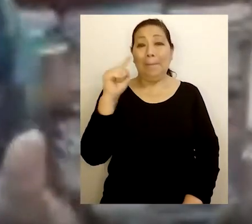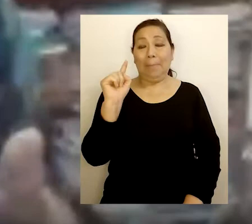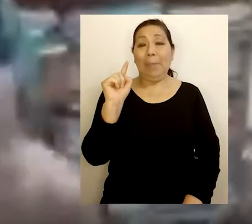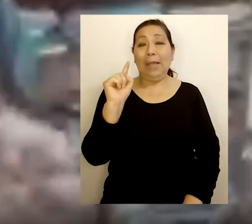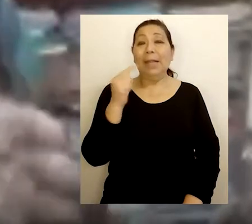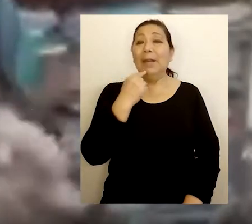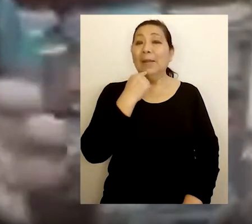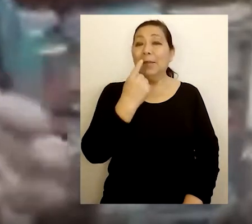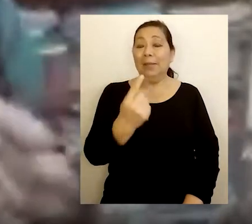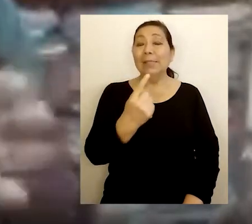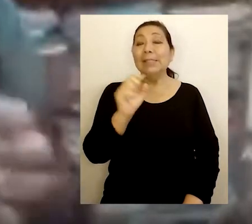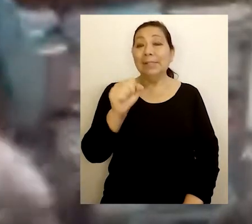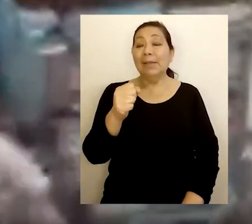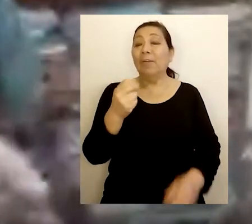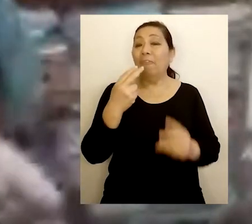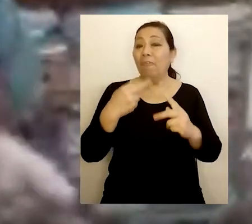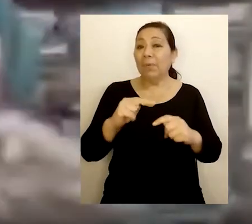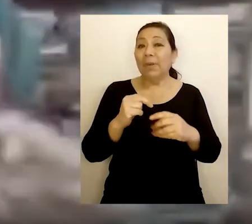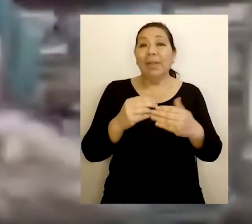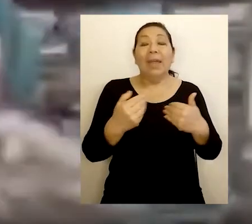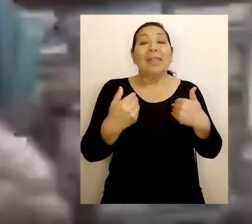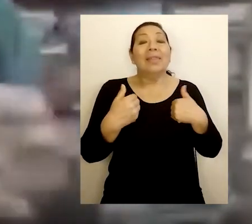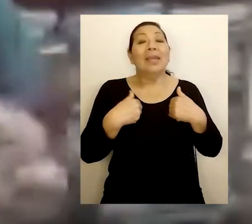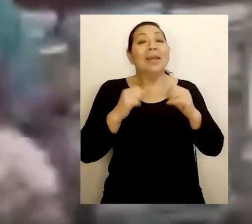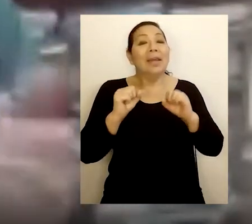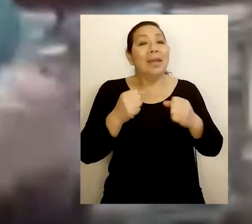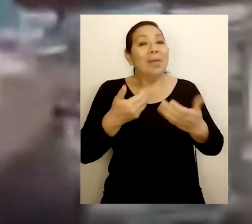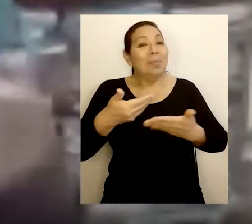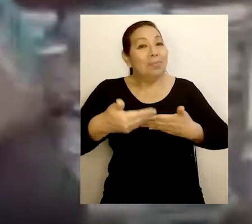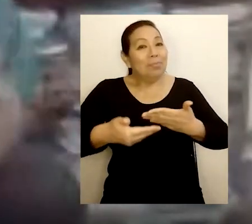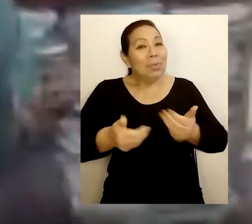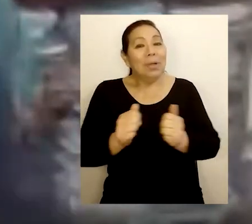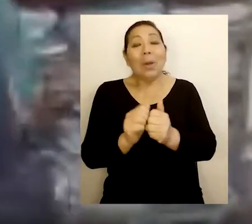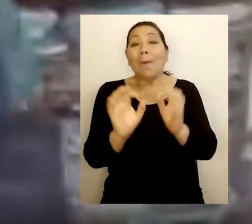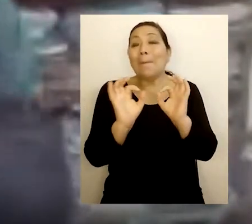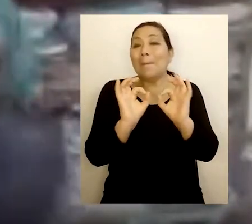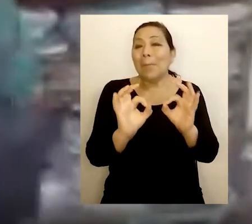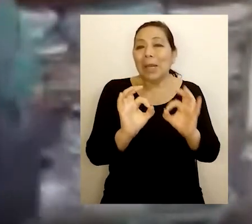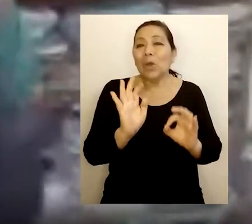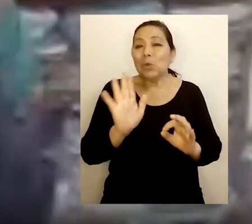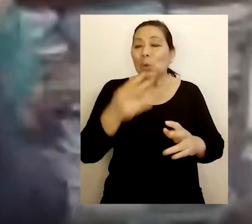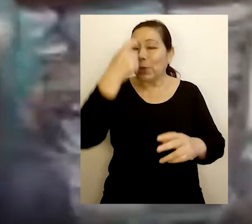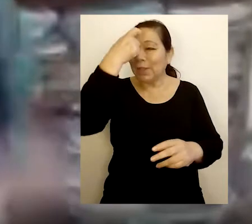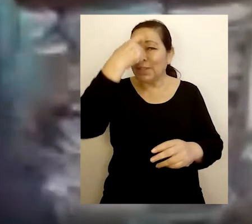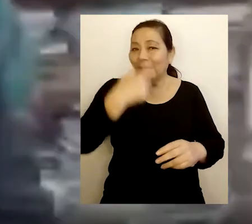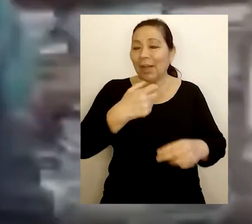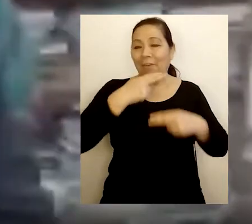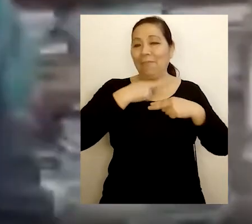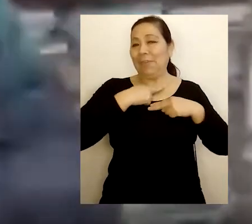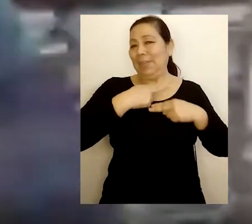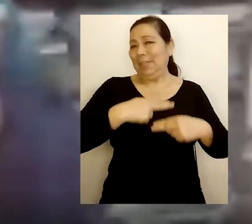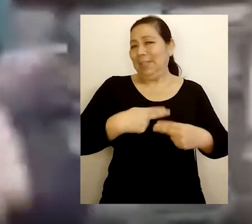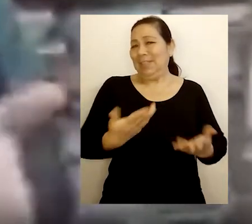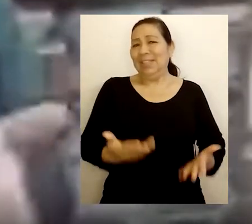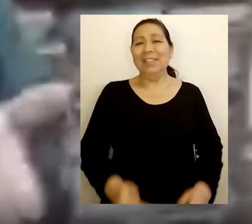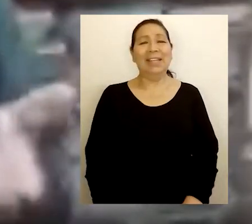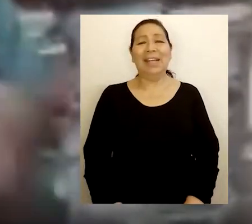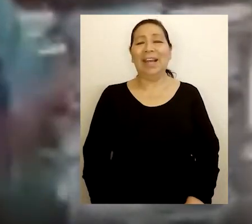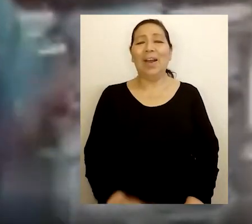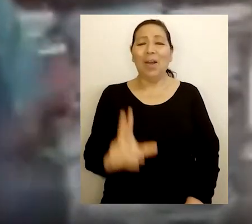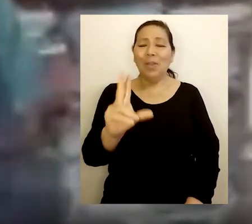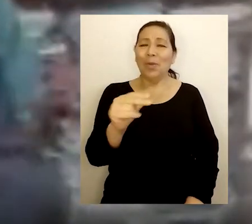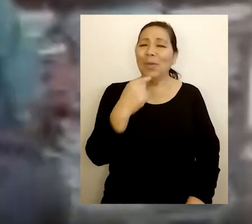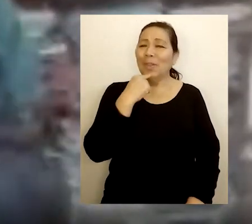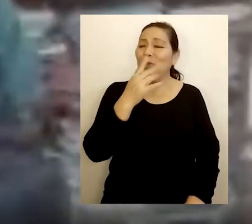para la calificación, para que sea tentativa, tiene que haber causa que ponga en peligro su integridad física, o que ponga